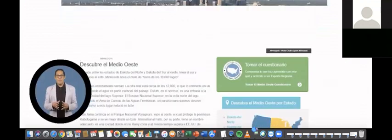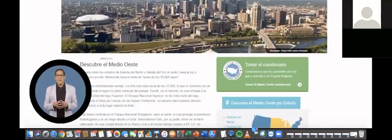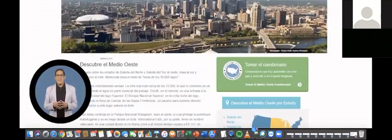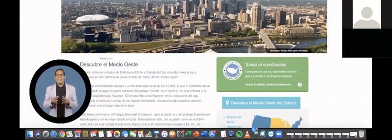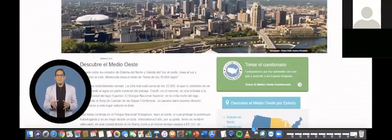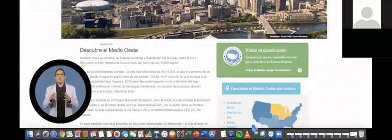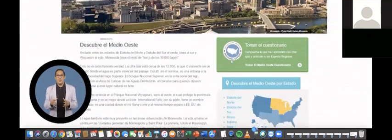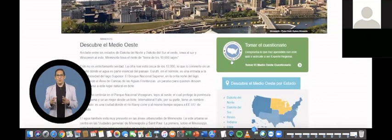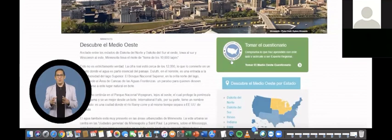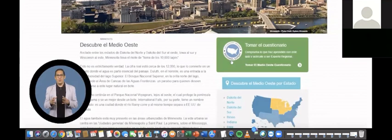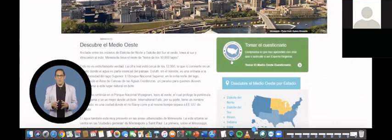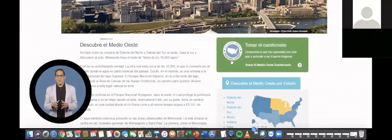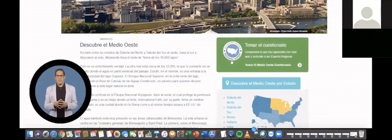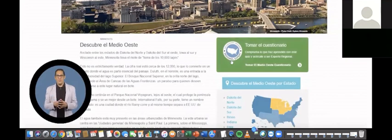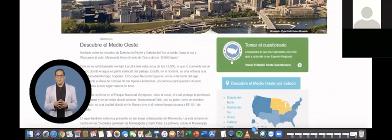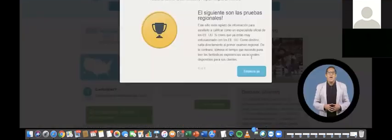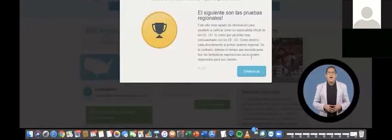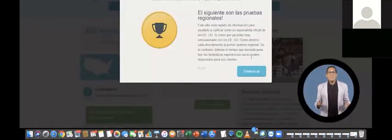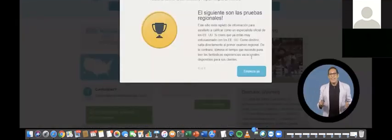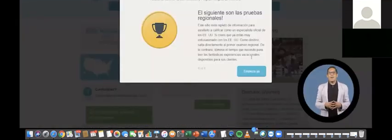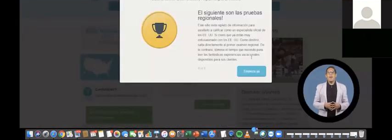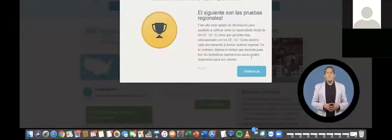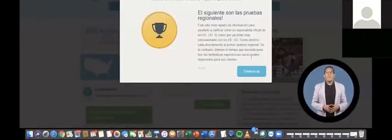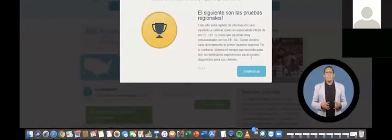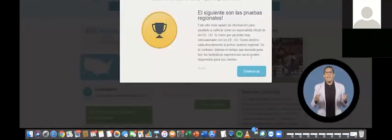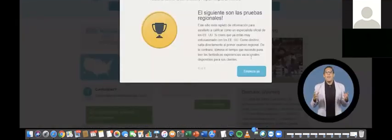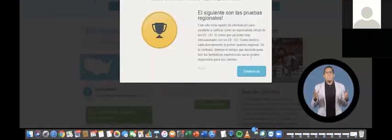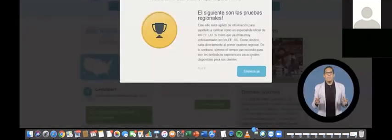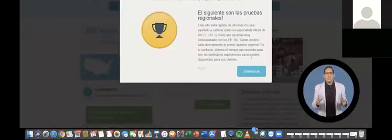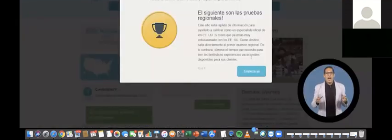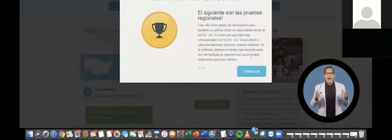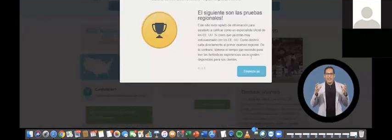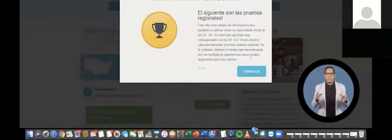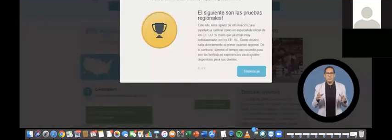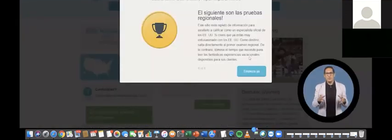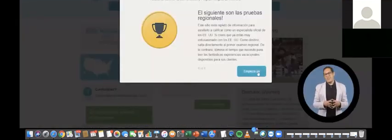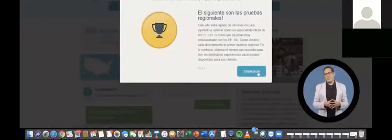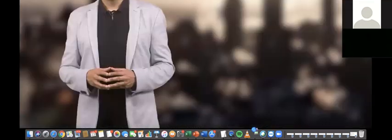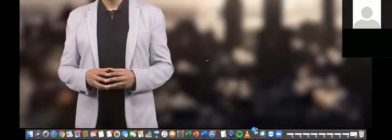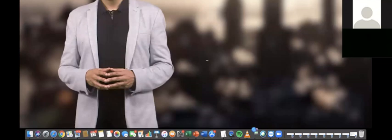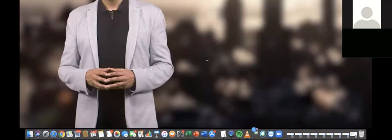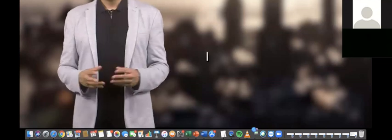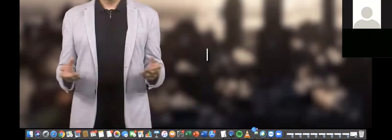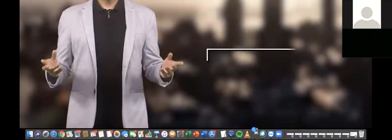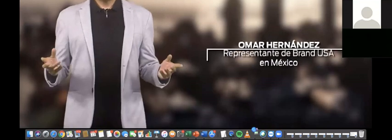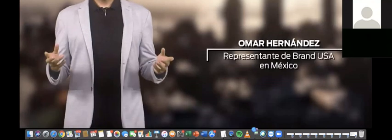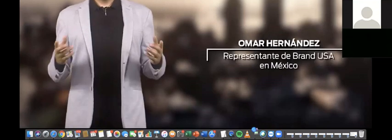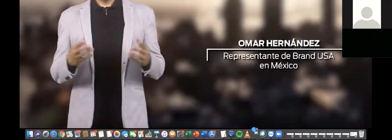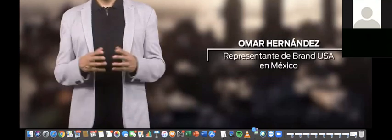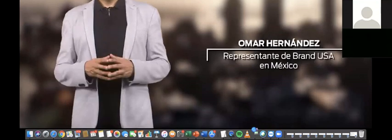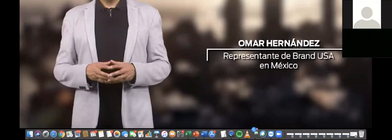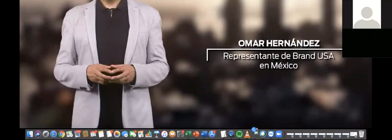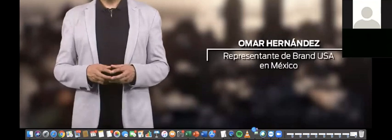sumando ciudades. Además, cada semana podrás obtener premios al recibir tus insignias. Este ha sido nuestro video que te